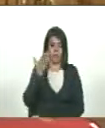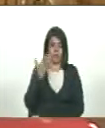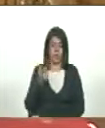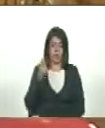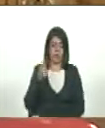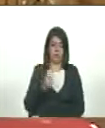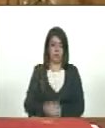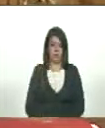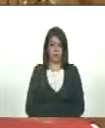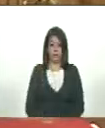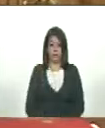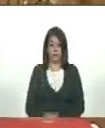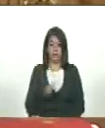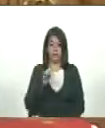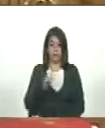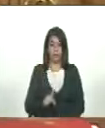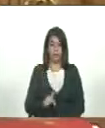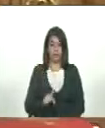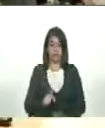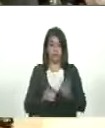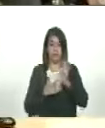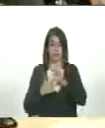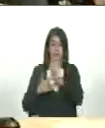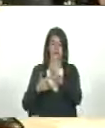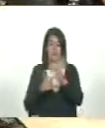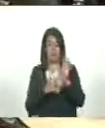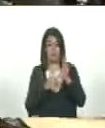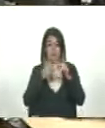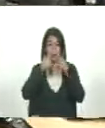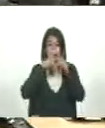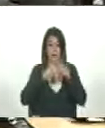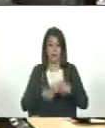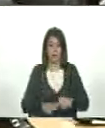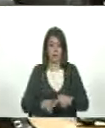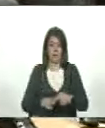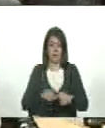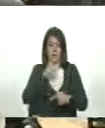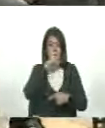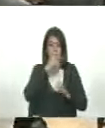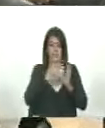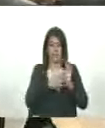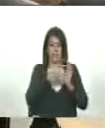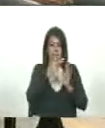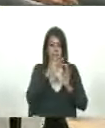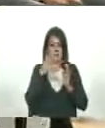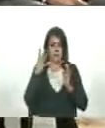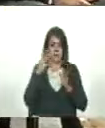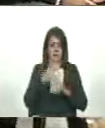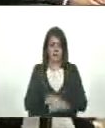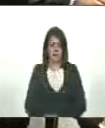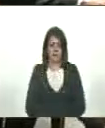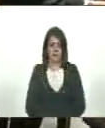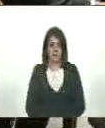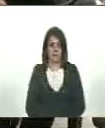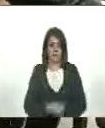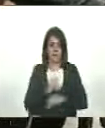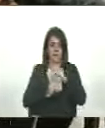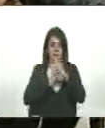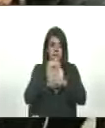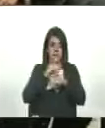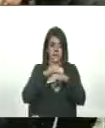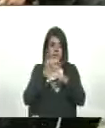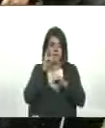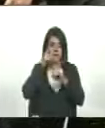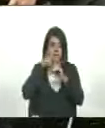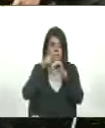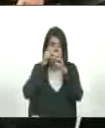diputadas, este ejercicio de presupuesto para el año 2024 se hace con